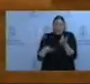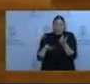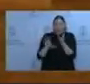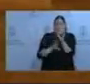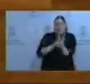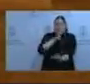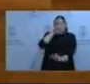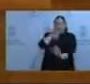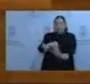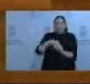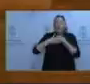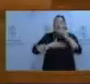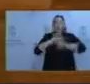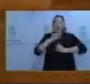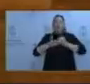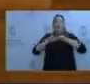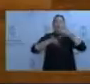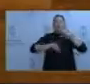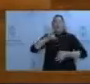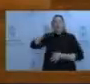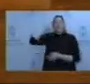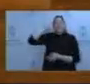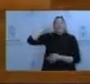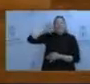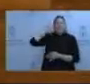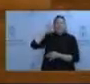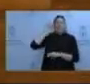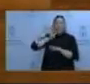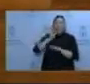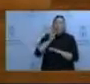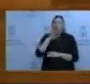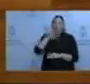en procesos judiciales que supongan riesgos de cantidad,